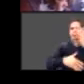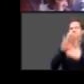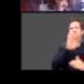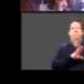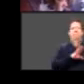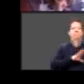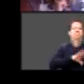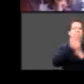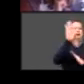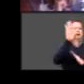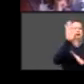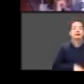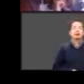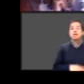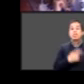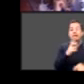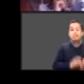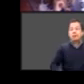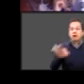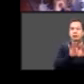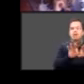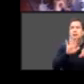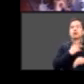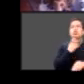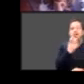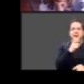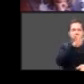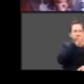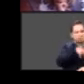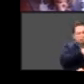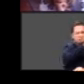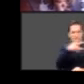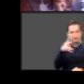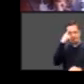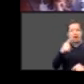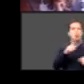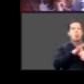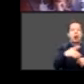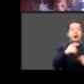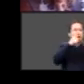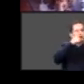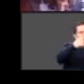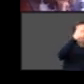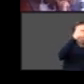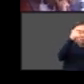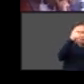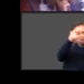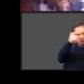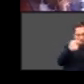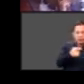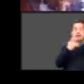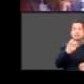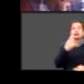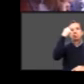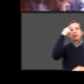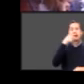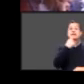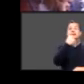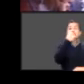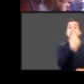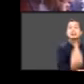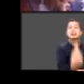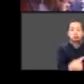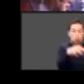de atenciones ha sido construida en base a las necesidades del niño y no a la oferta